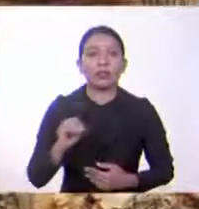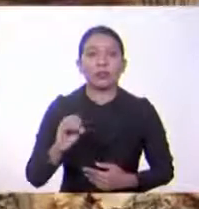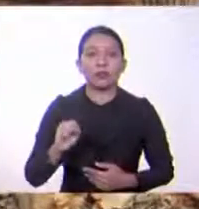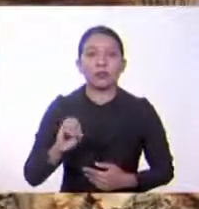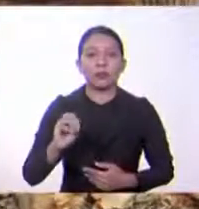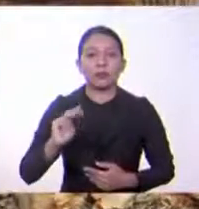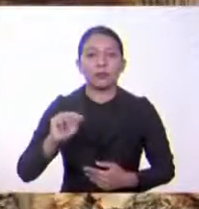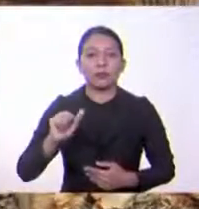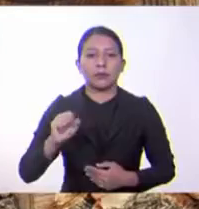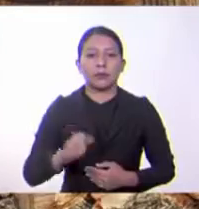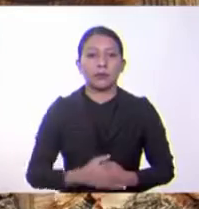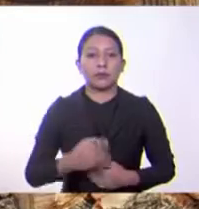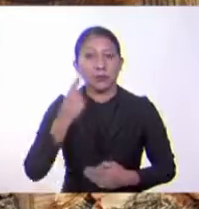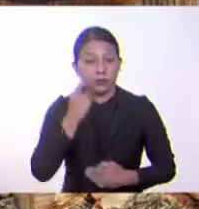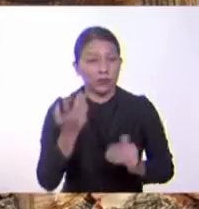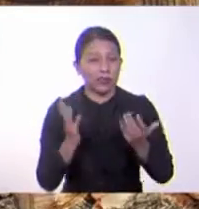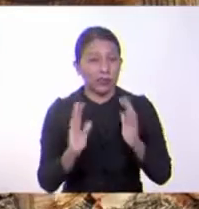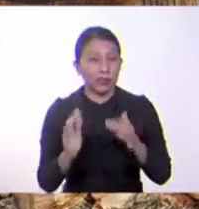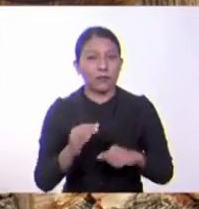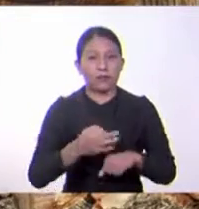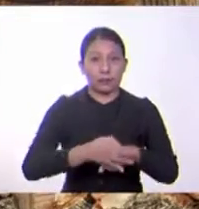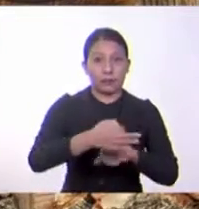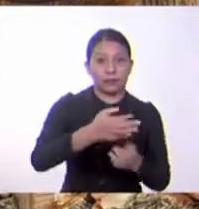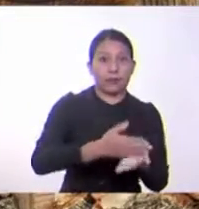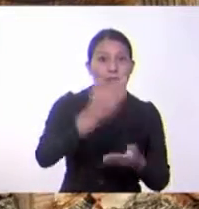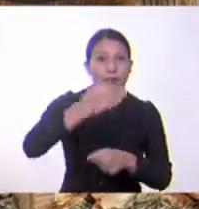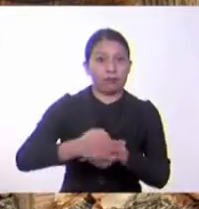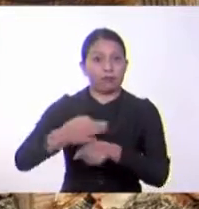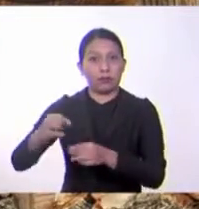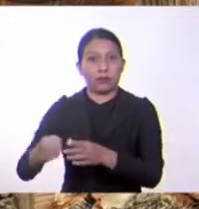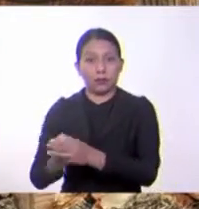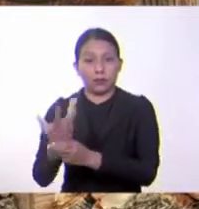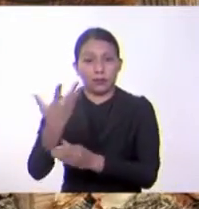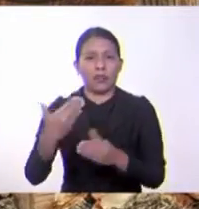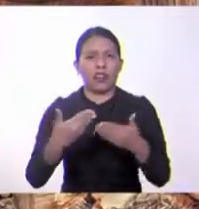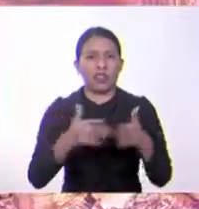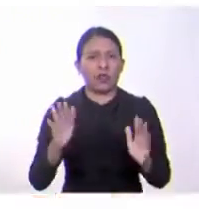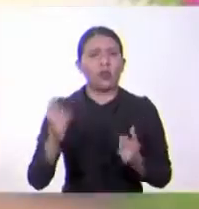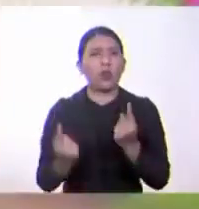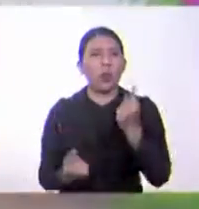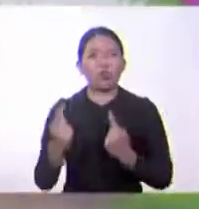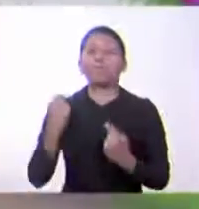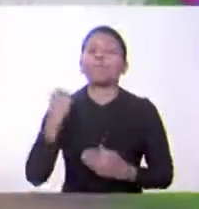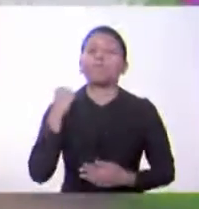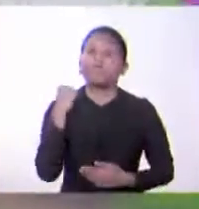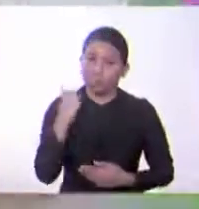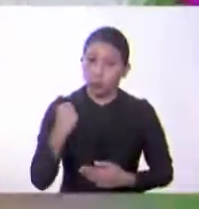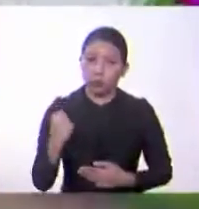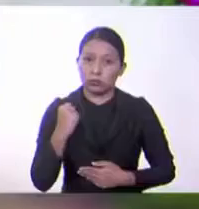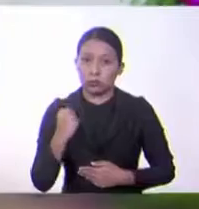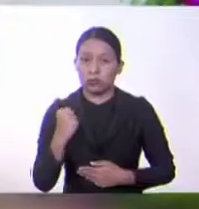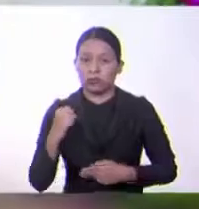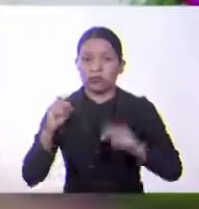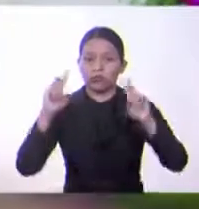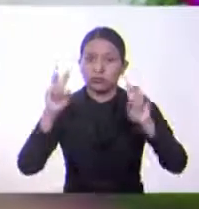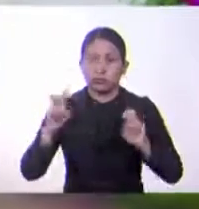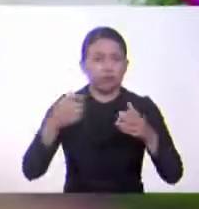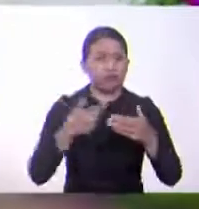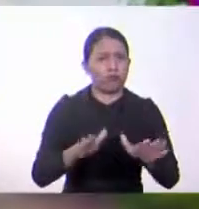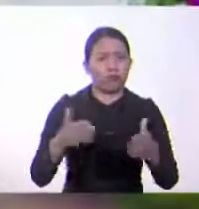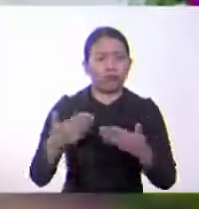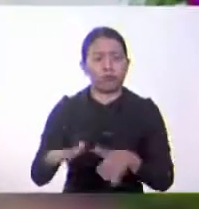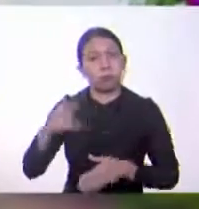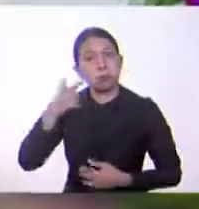Las diferencias entre células animales y vegetales son cruciales en ámbitos tan diversos como